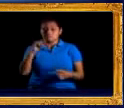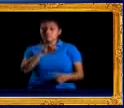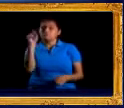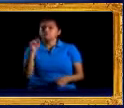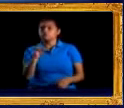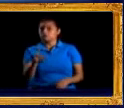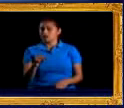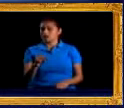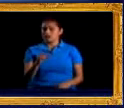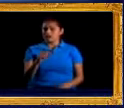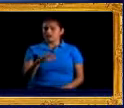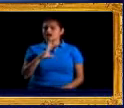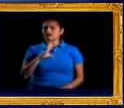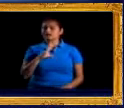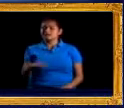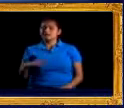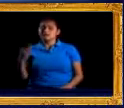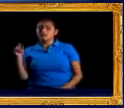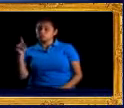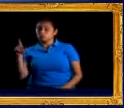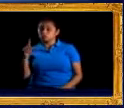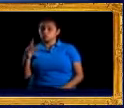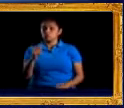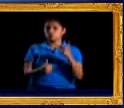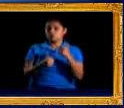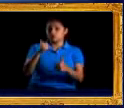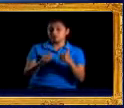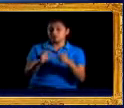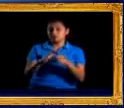par: ¿tú dudas de la misericordia de Dios?